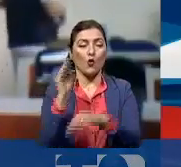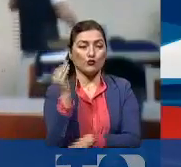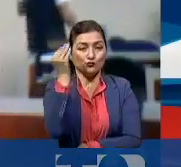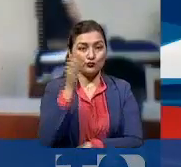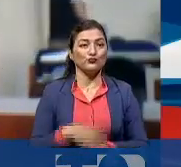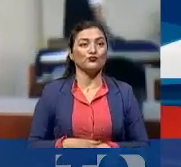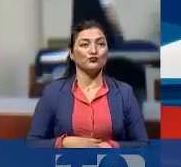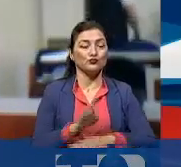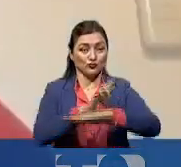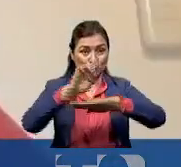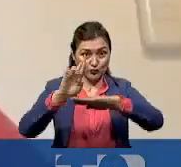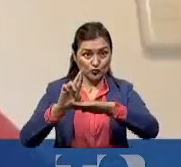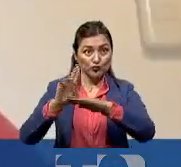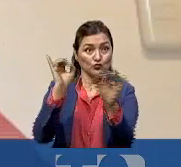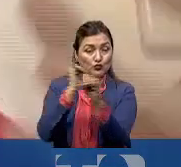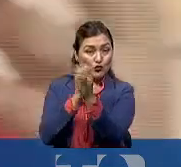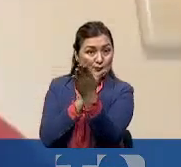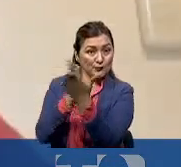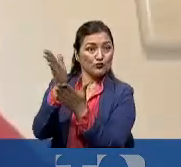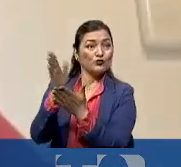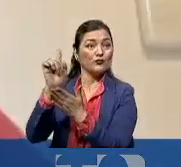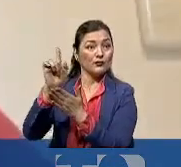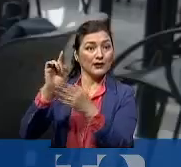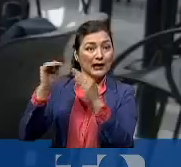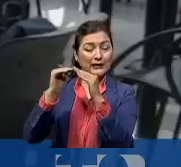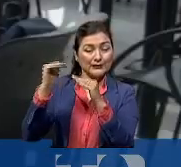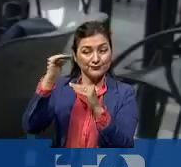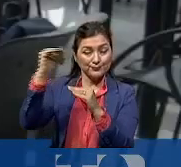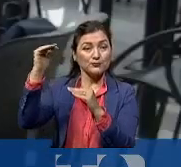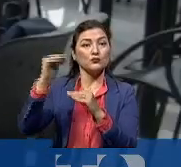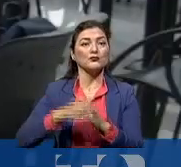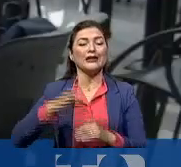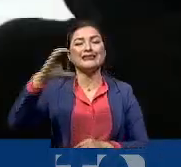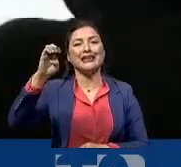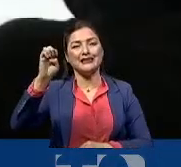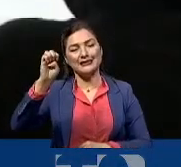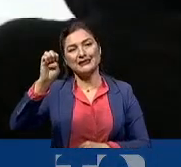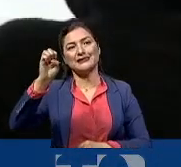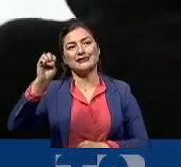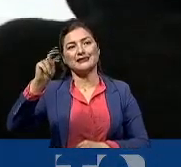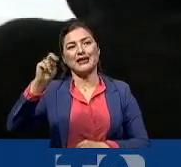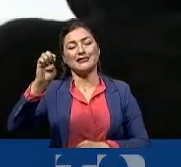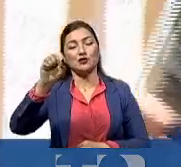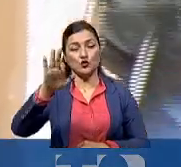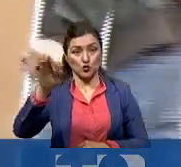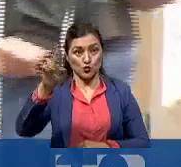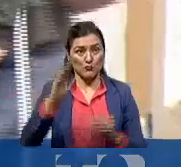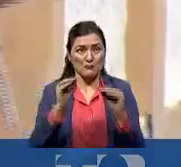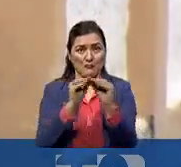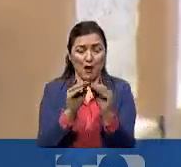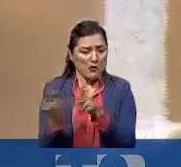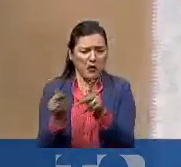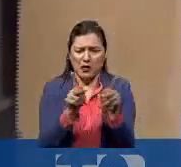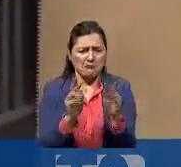se néstor en quitó cuyas carreras ya son también de tercer nivel explica que en los últimos años la demanda para este sector creció y que están